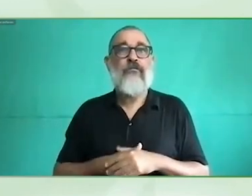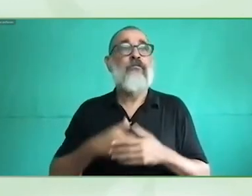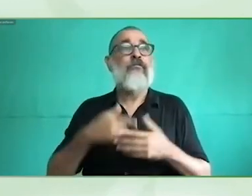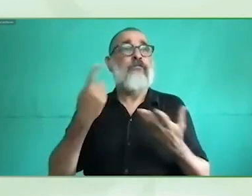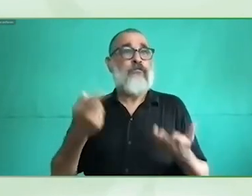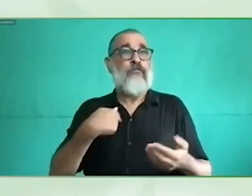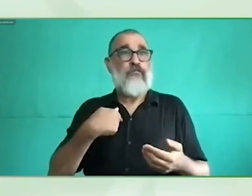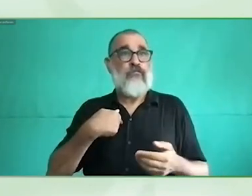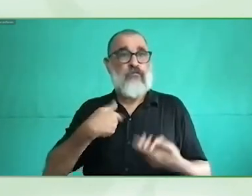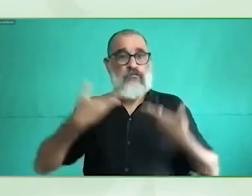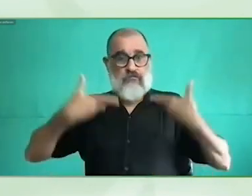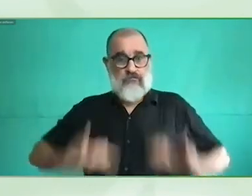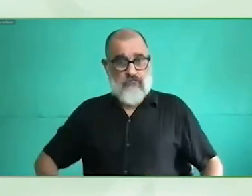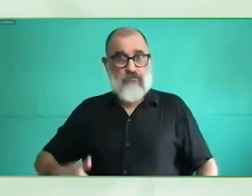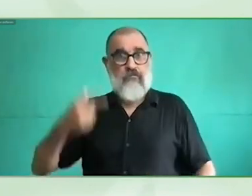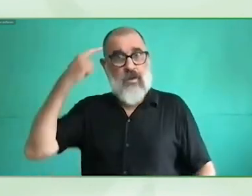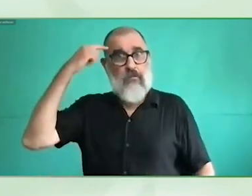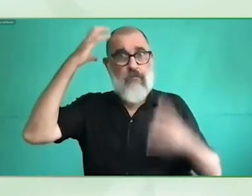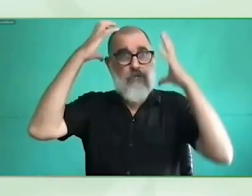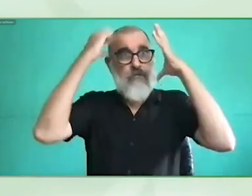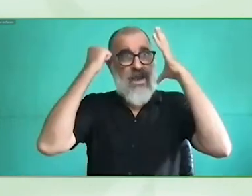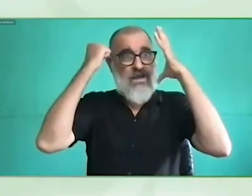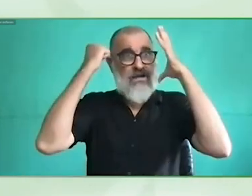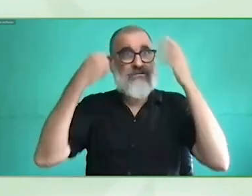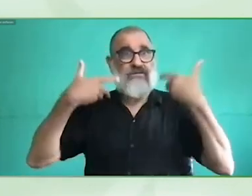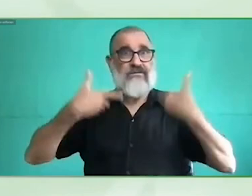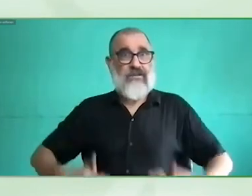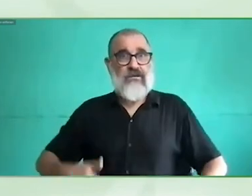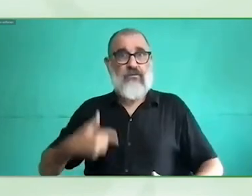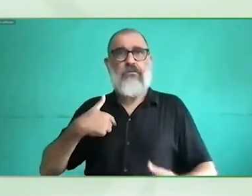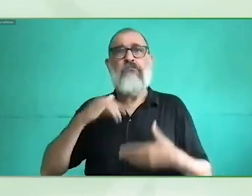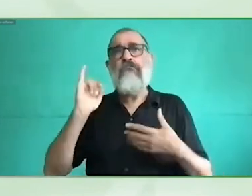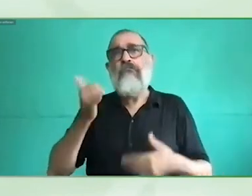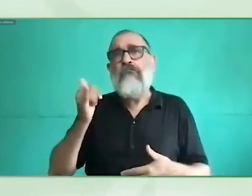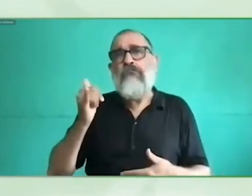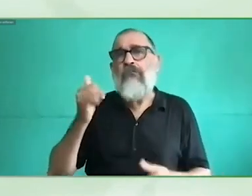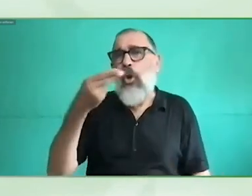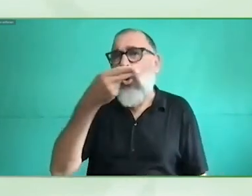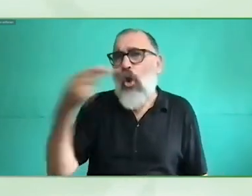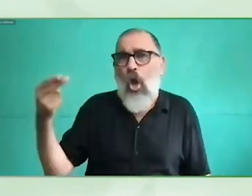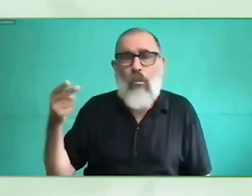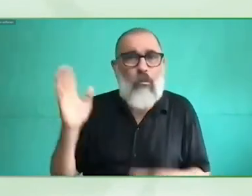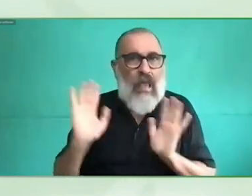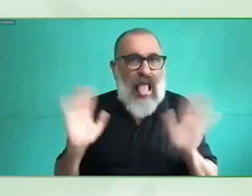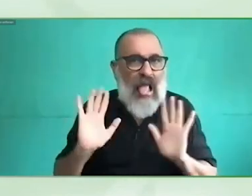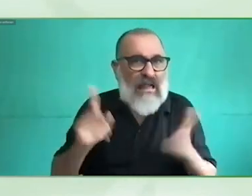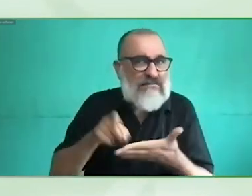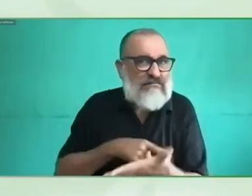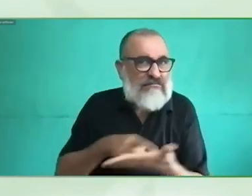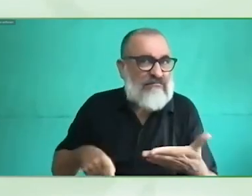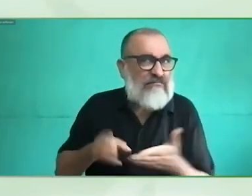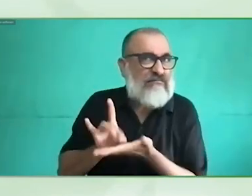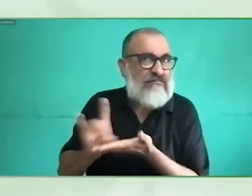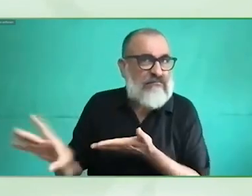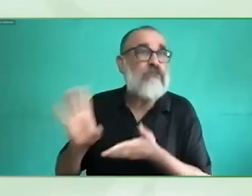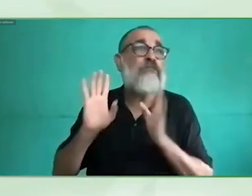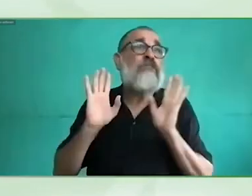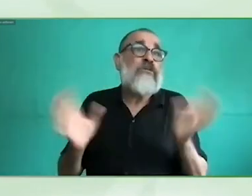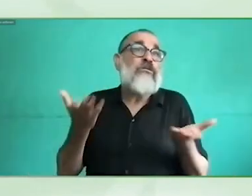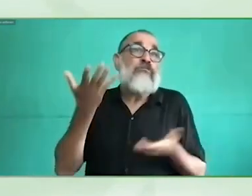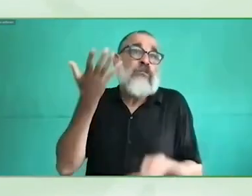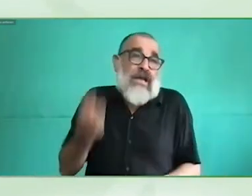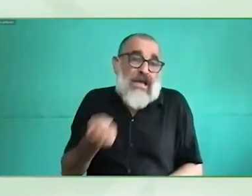ha definido quién soy yo decidí darle mi voz ponerle una identidad y hacer de ella